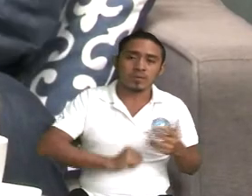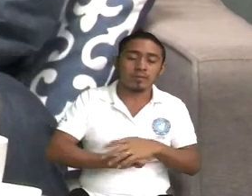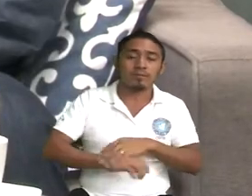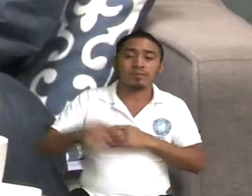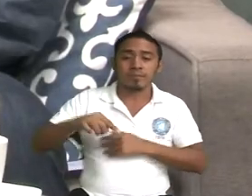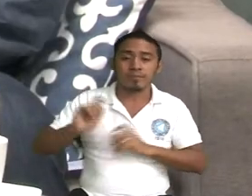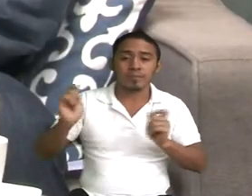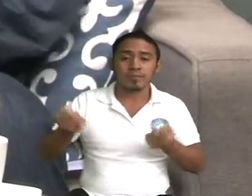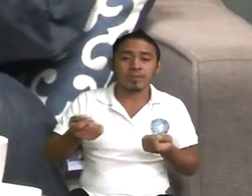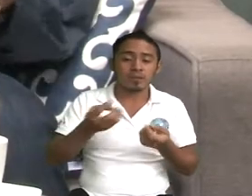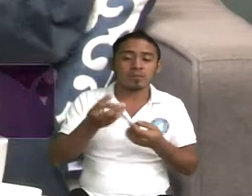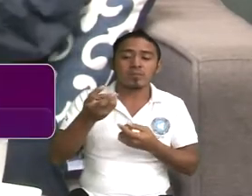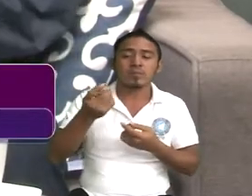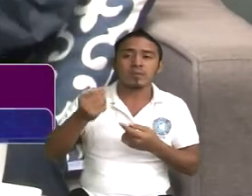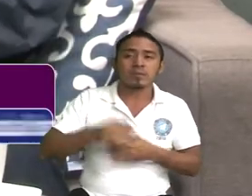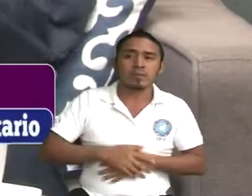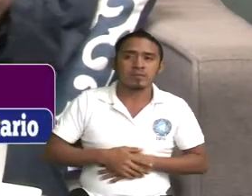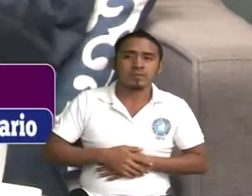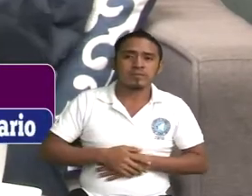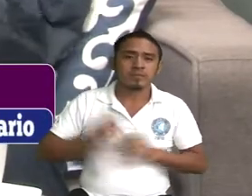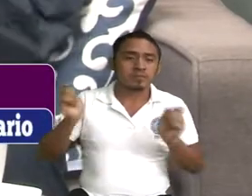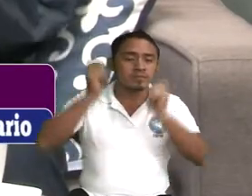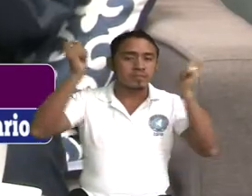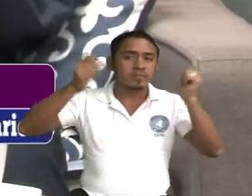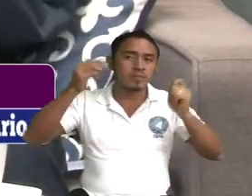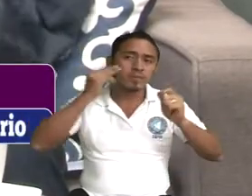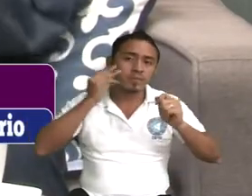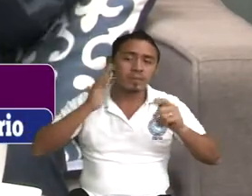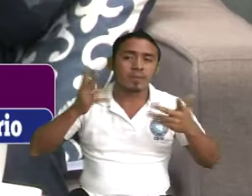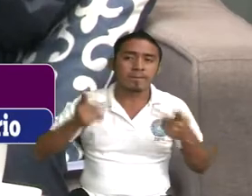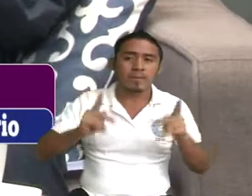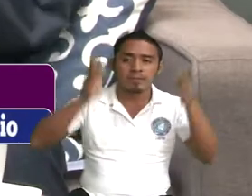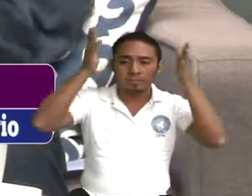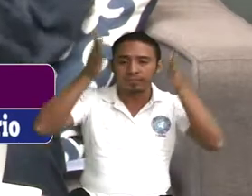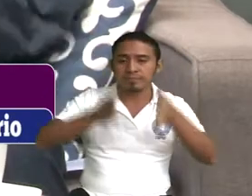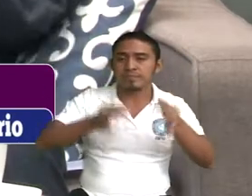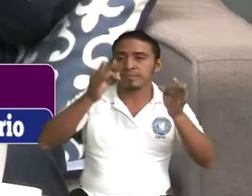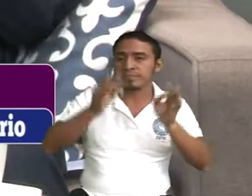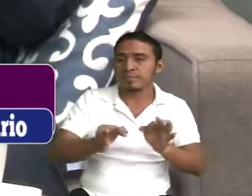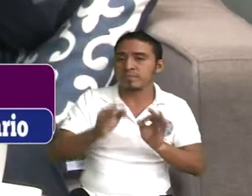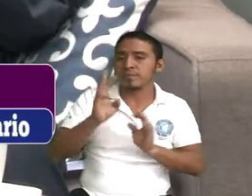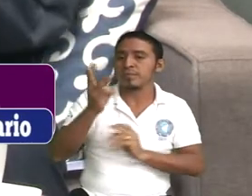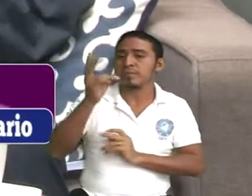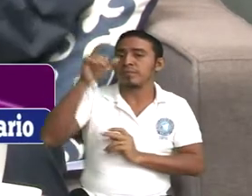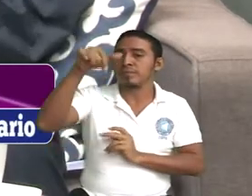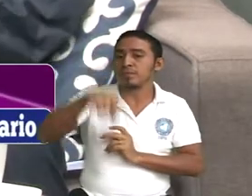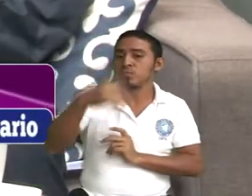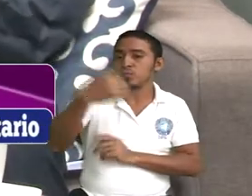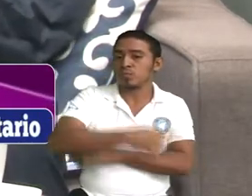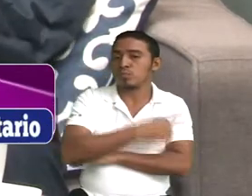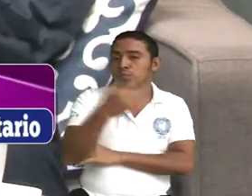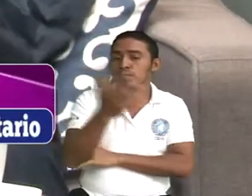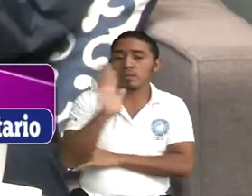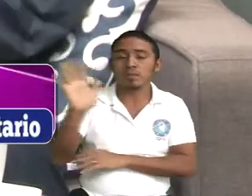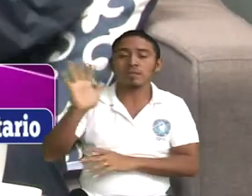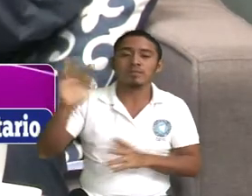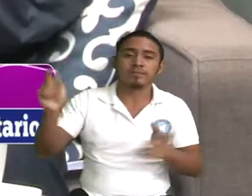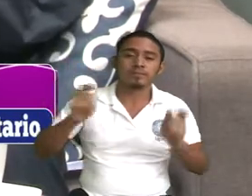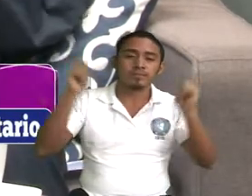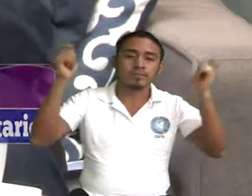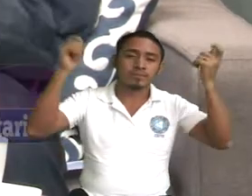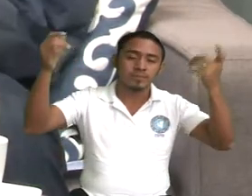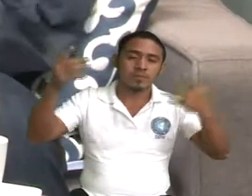fecha muy importante, aunque todo el año debemos de celebrar a las madres, pero también tenemos esta fecha para celebrarla, donde las